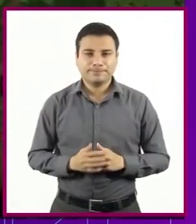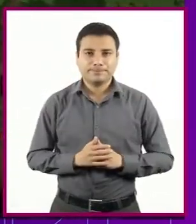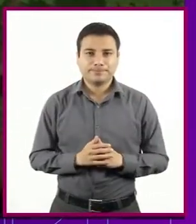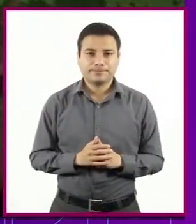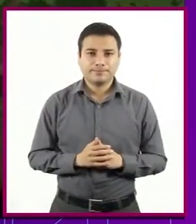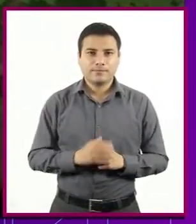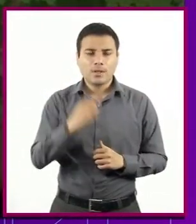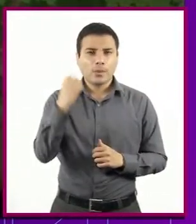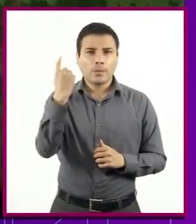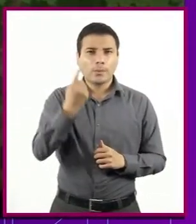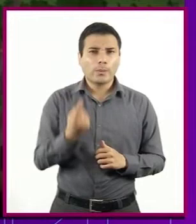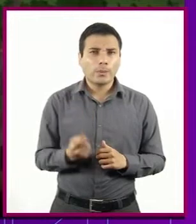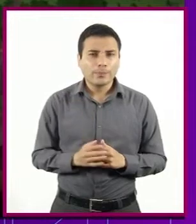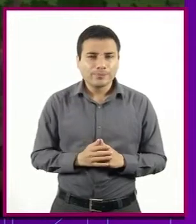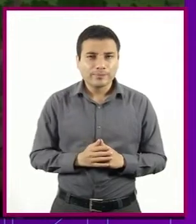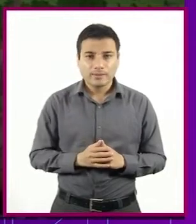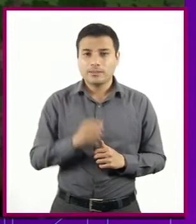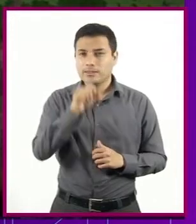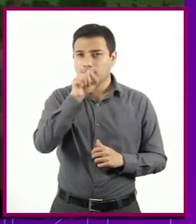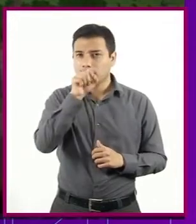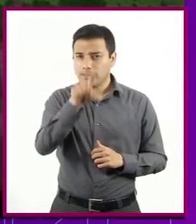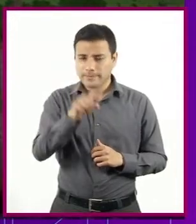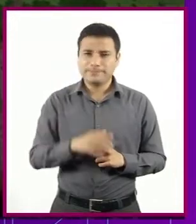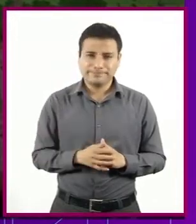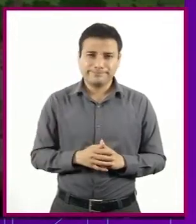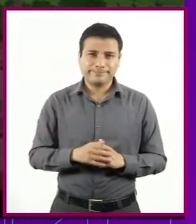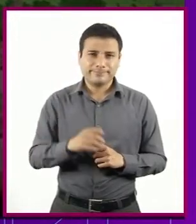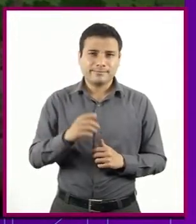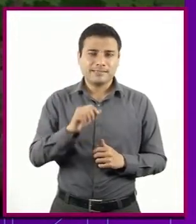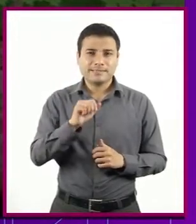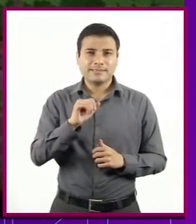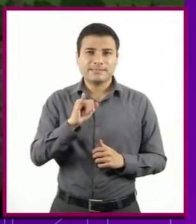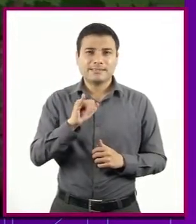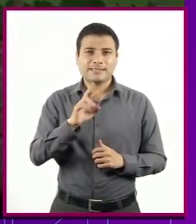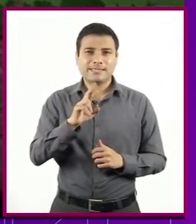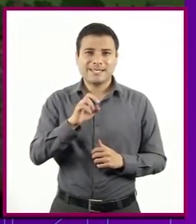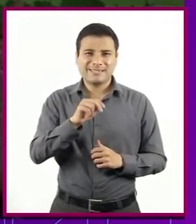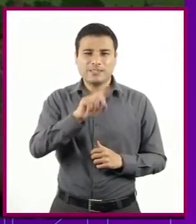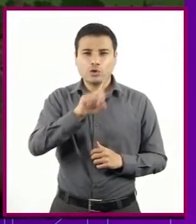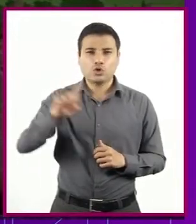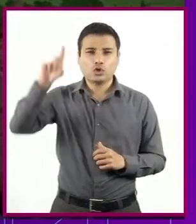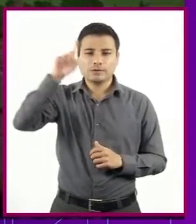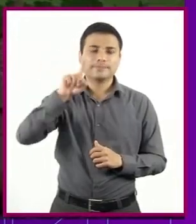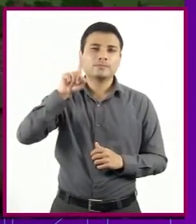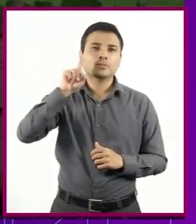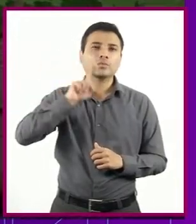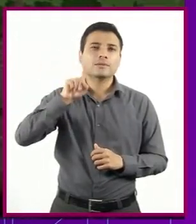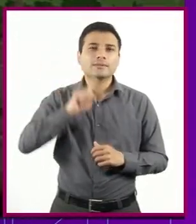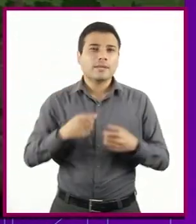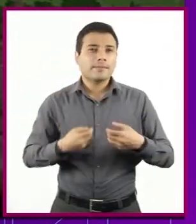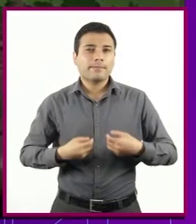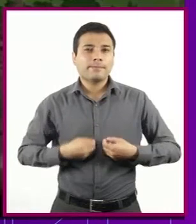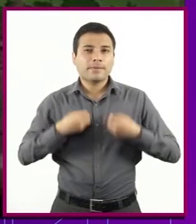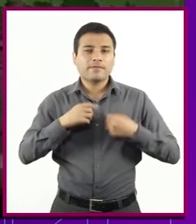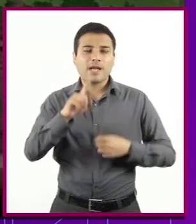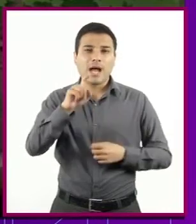El remolino de agua también es Sirena, Selemán, la diosa totonaca que vive en los manantiales, arroyos y ríos,